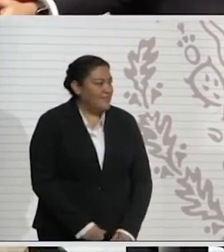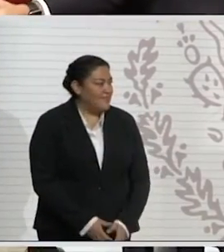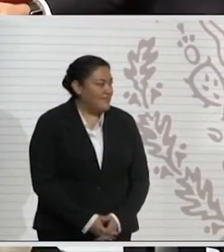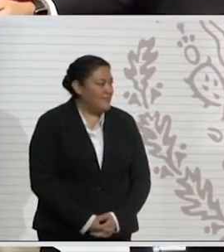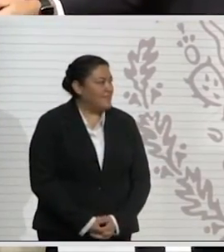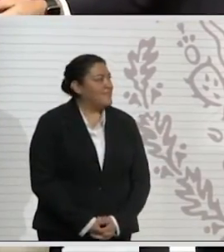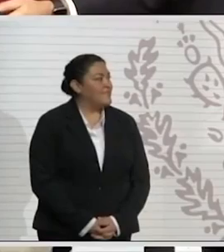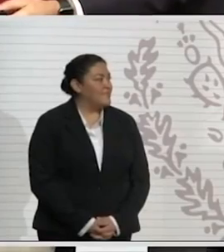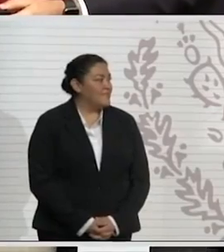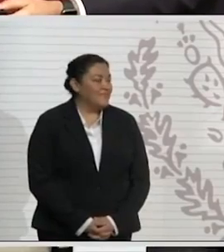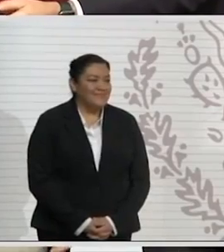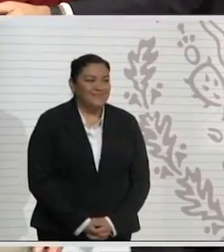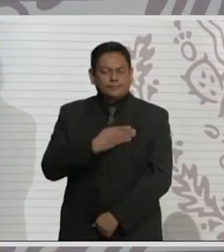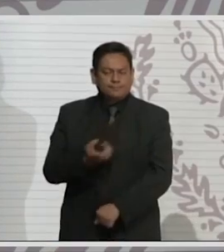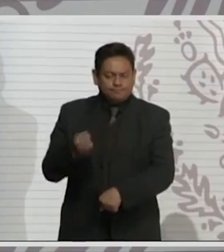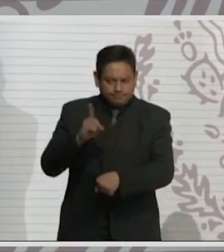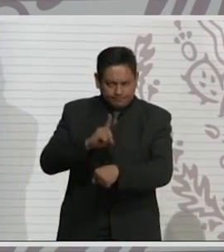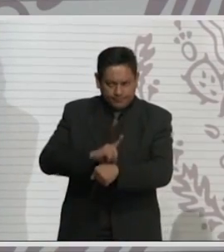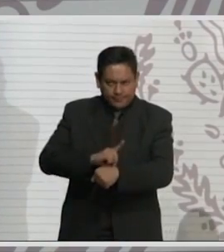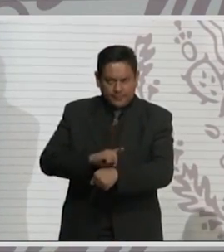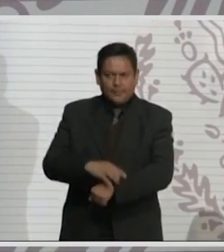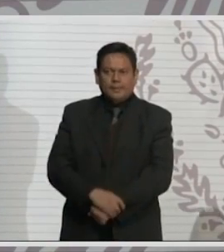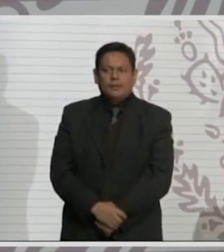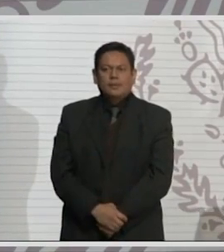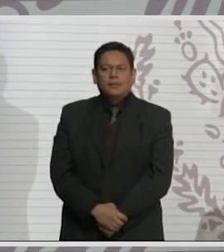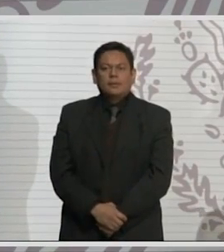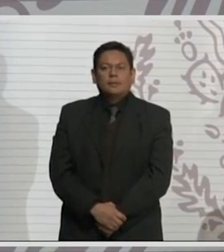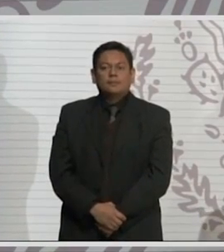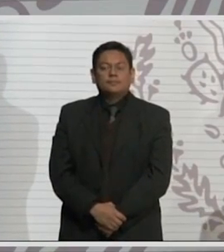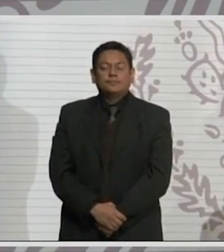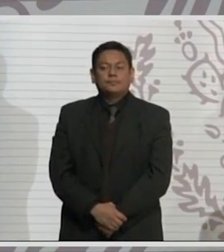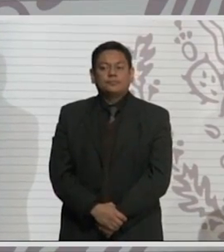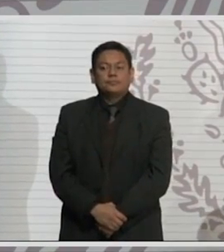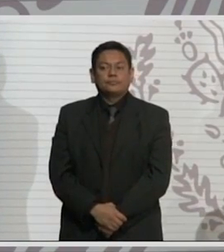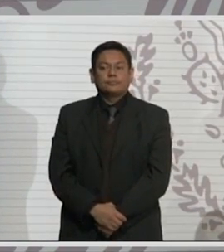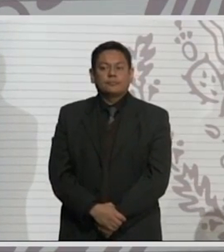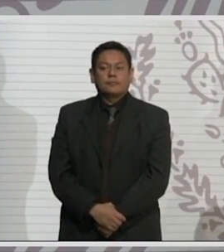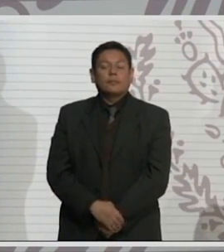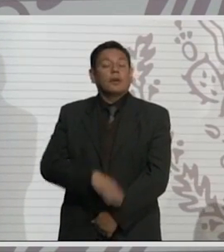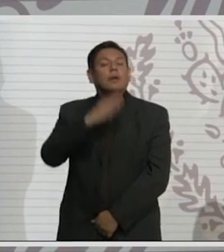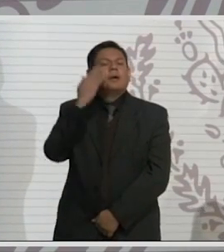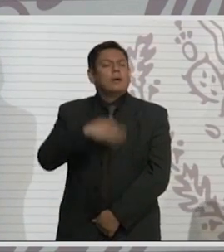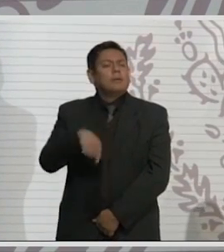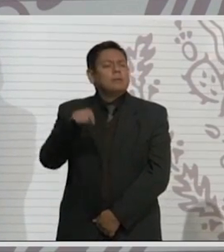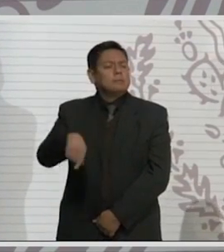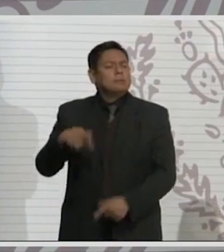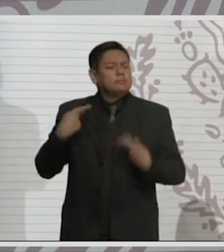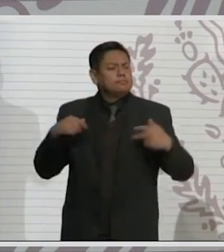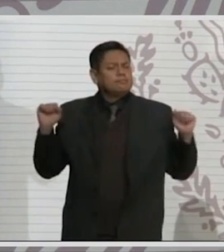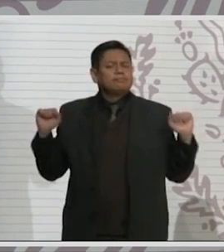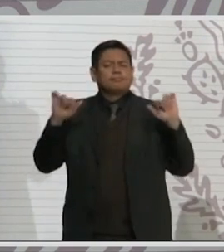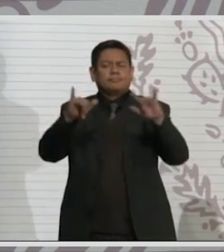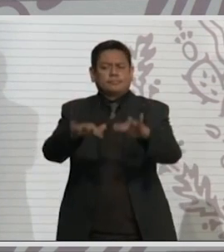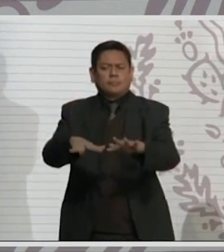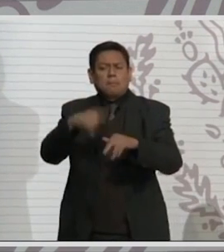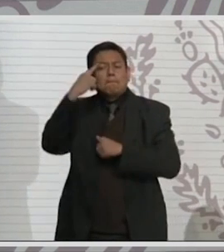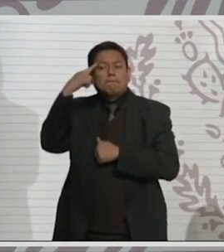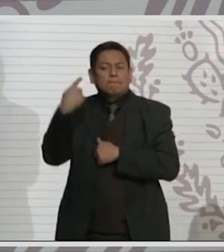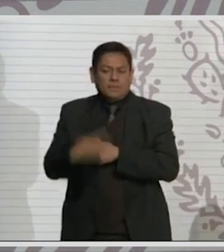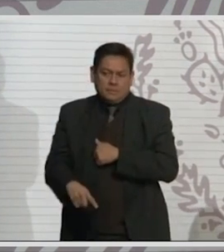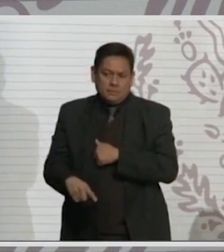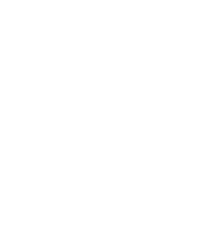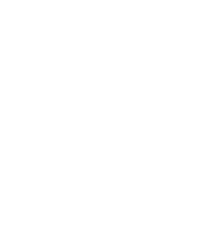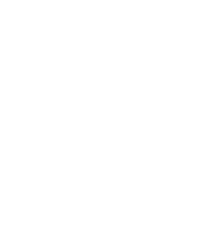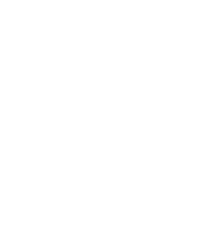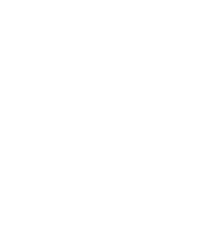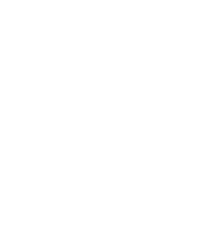grupos de la población en mexico al respecto a la presidenta del conapred alexandra as expresó que la convocatoria es impulsada